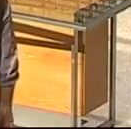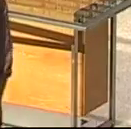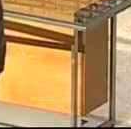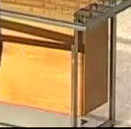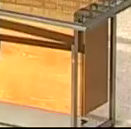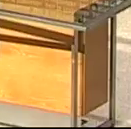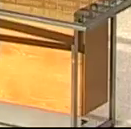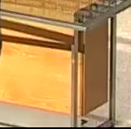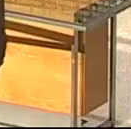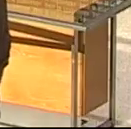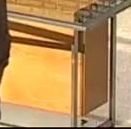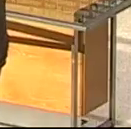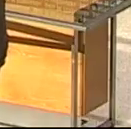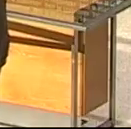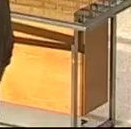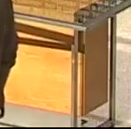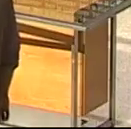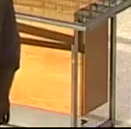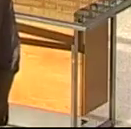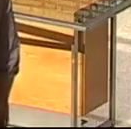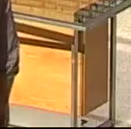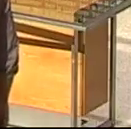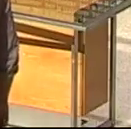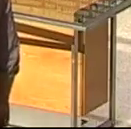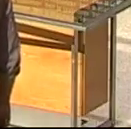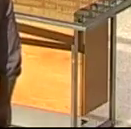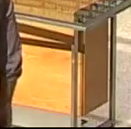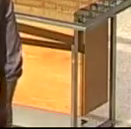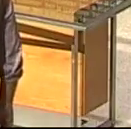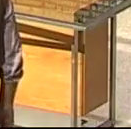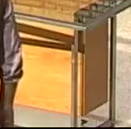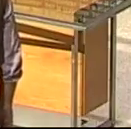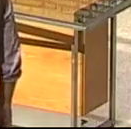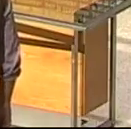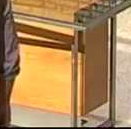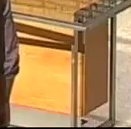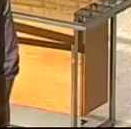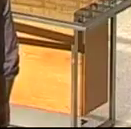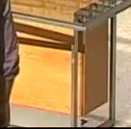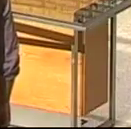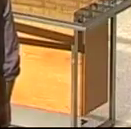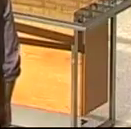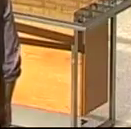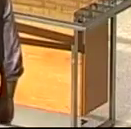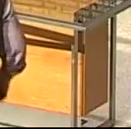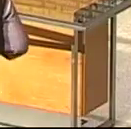Hoy sí venimos con horas, son y 29, en esta mañana de San Isidro,